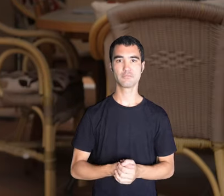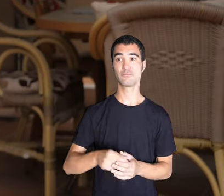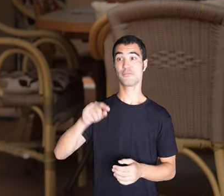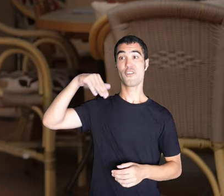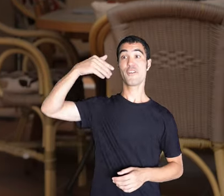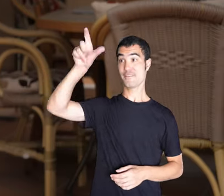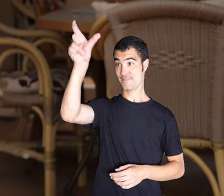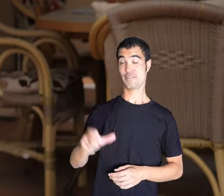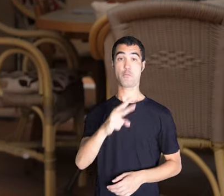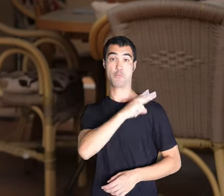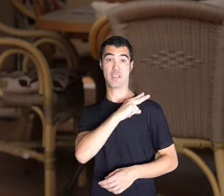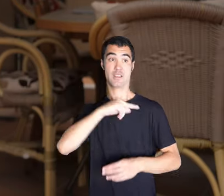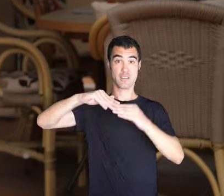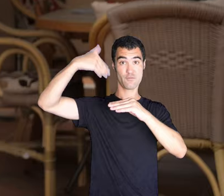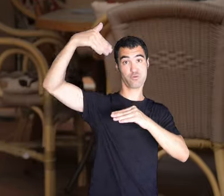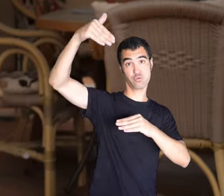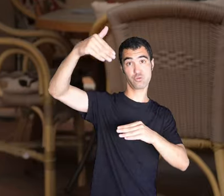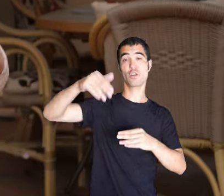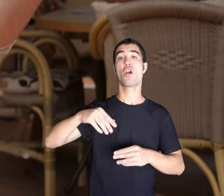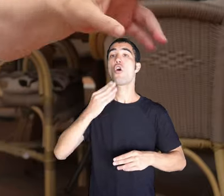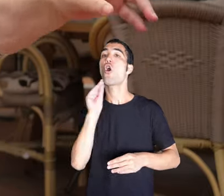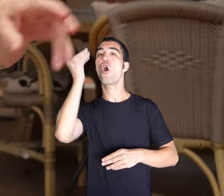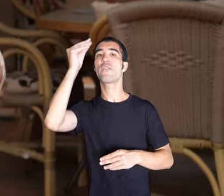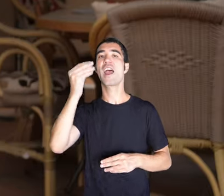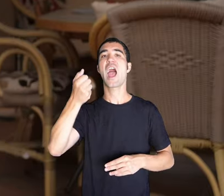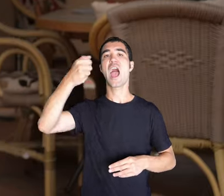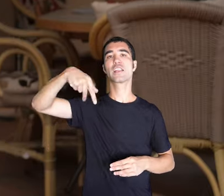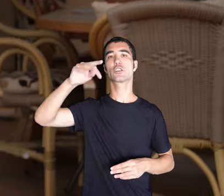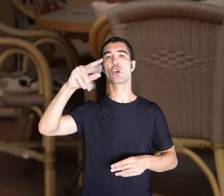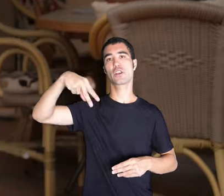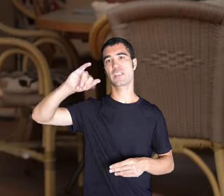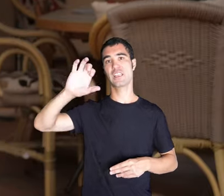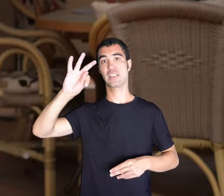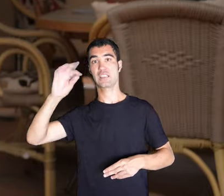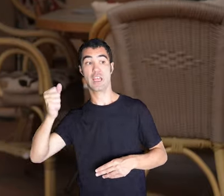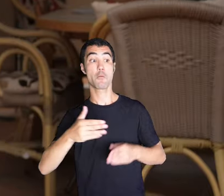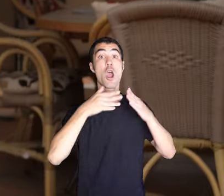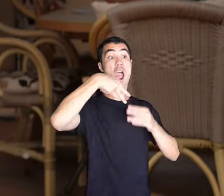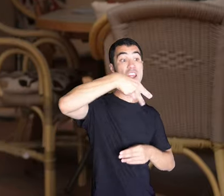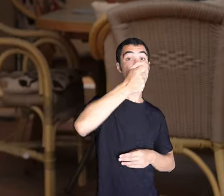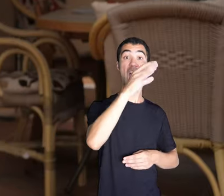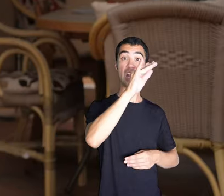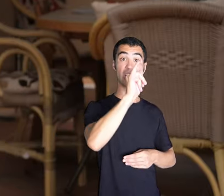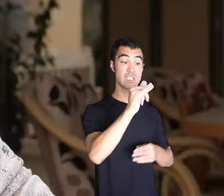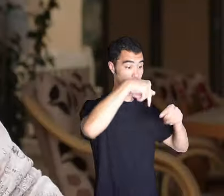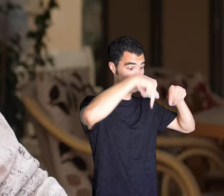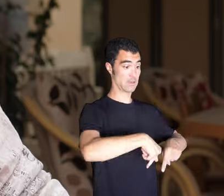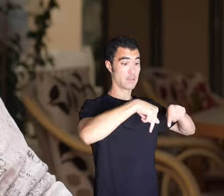el futuro patrón de la joven Antonieta, porque la Nati se quedaba aquí, pero la joven Antonieta se marchaba en la bahía de